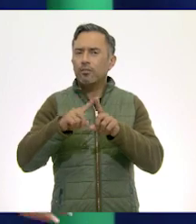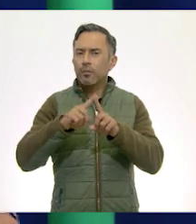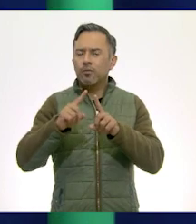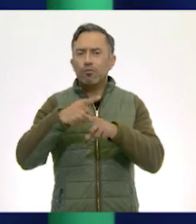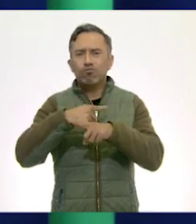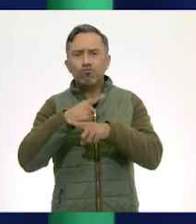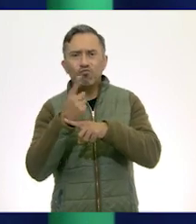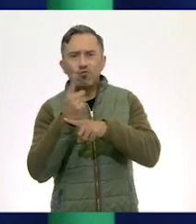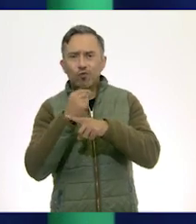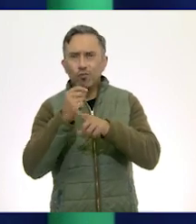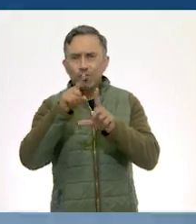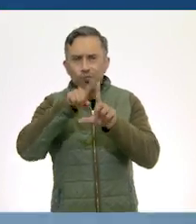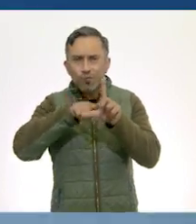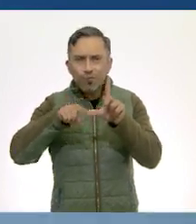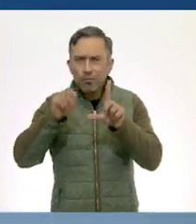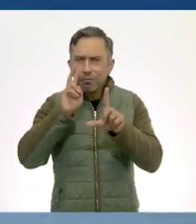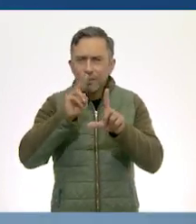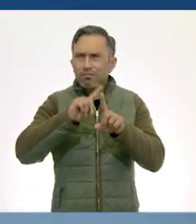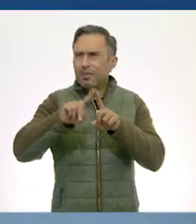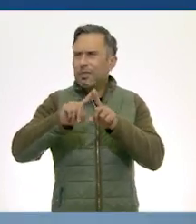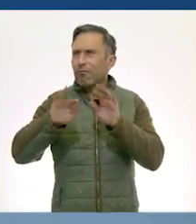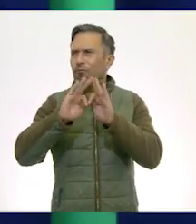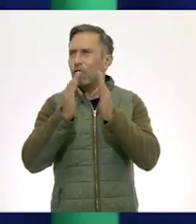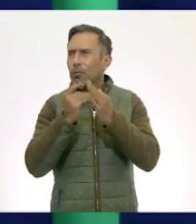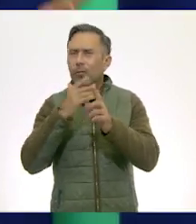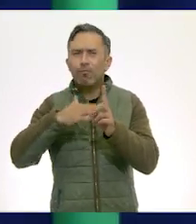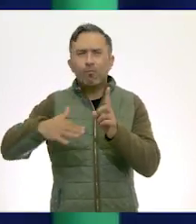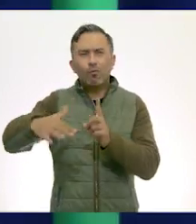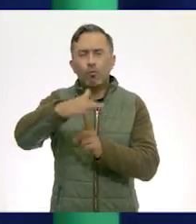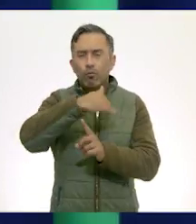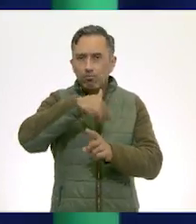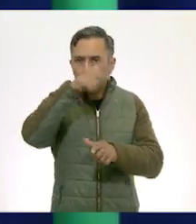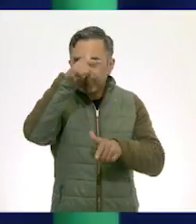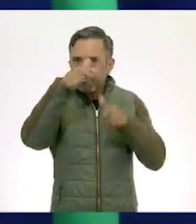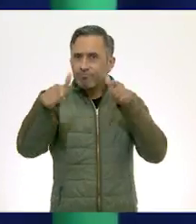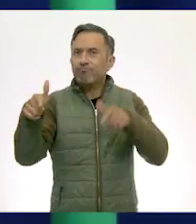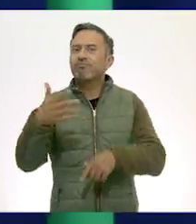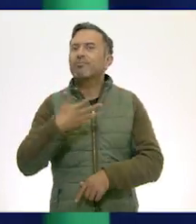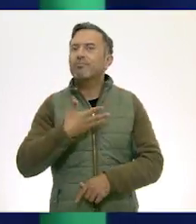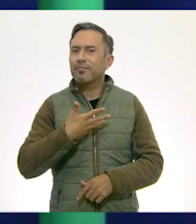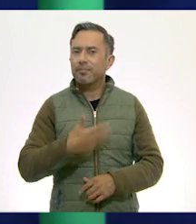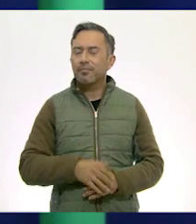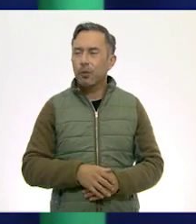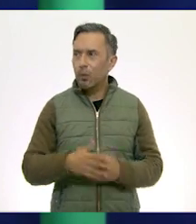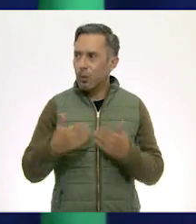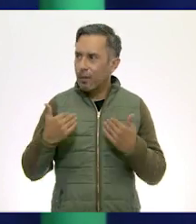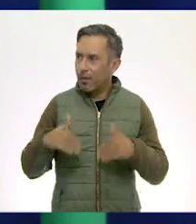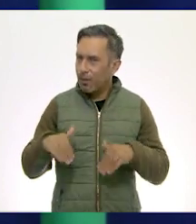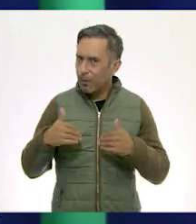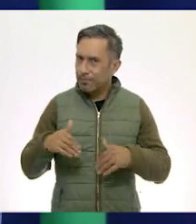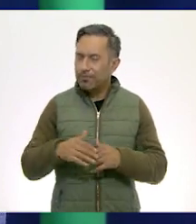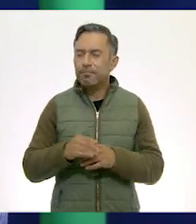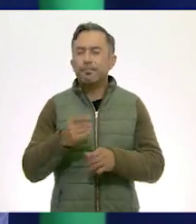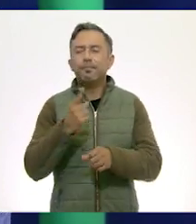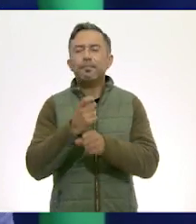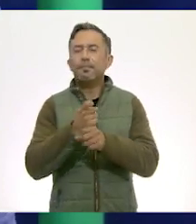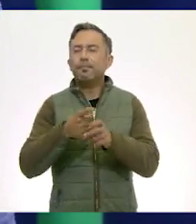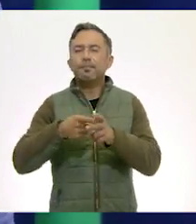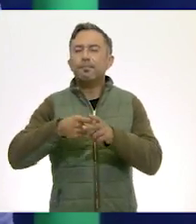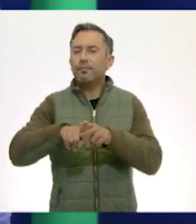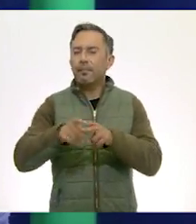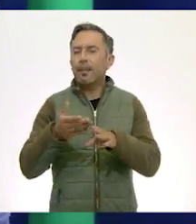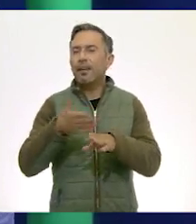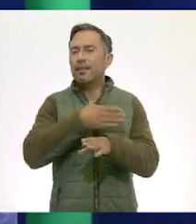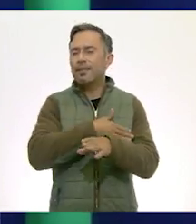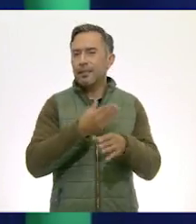rodean. ¡Wow! Para empezar, vamos a recordar algunos conocimientos de la